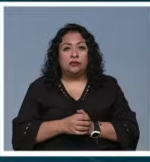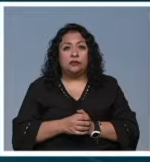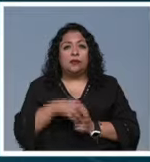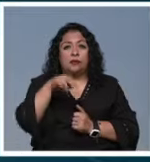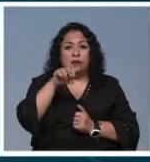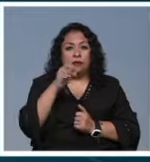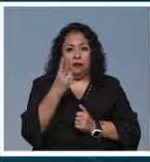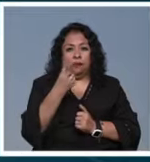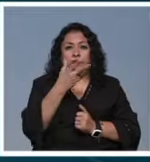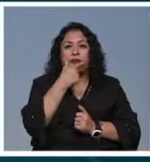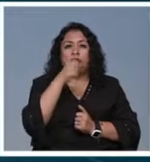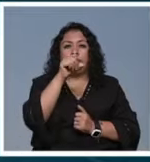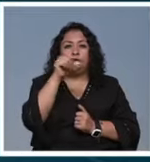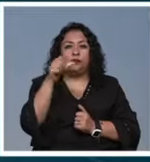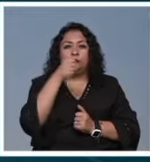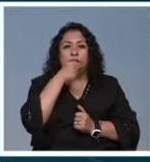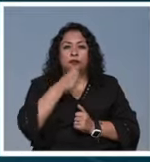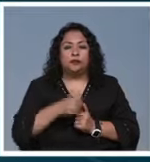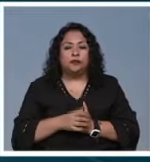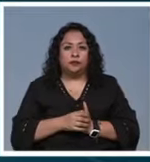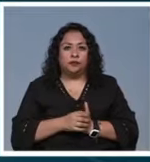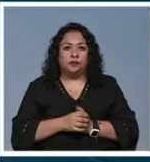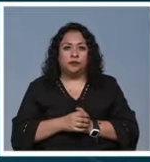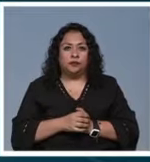Noticias 22, Alberto Aranda.